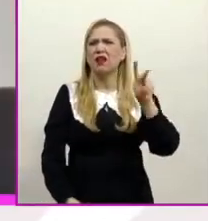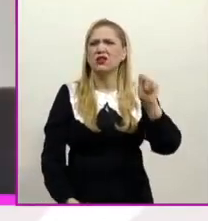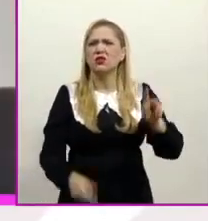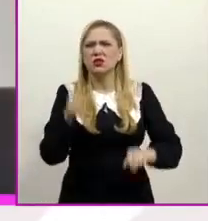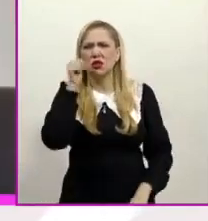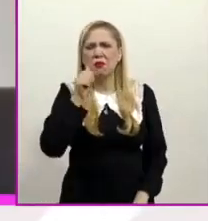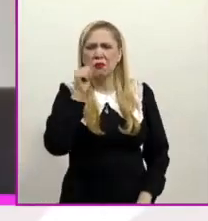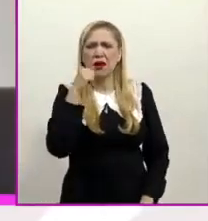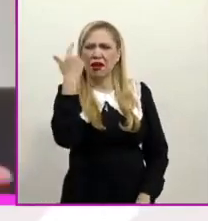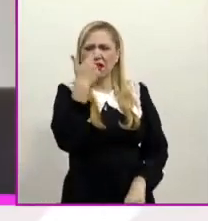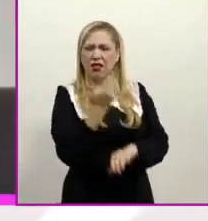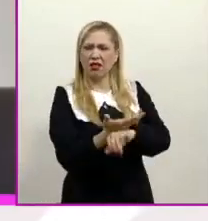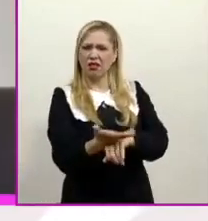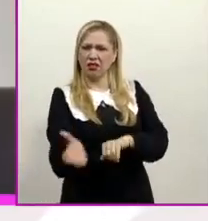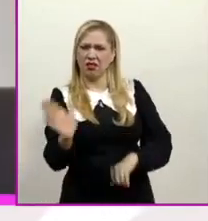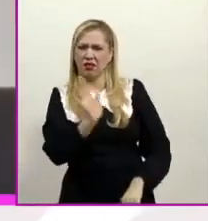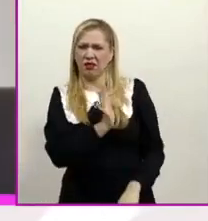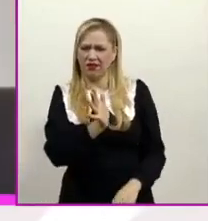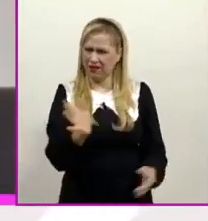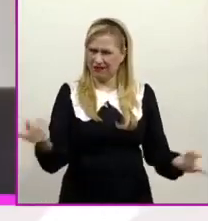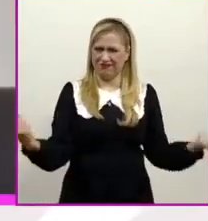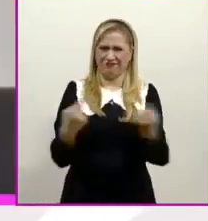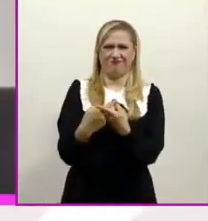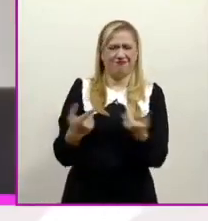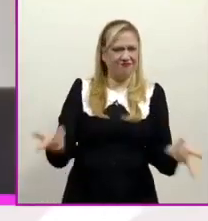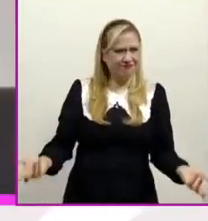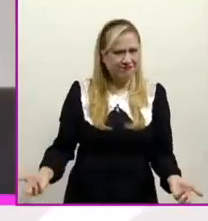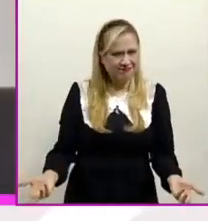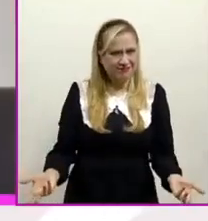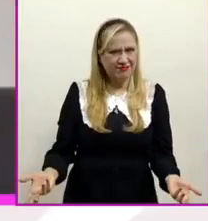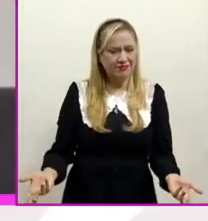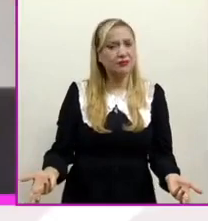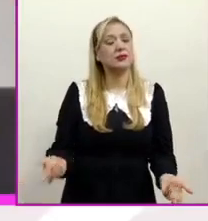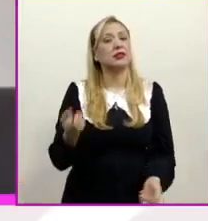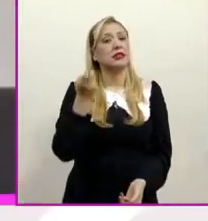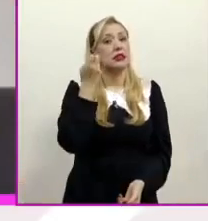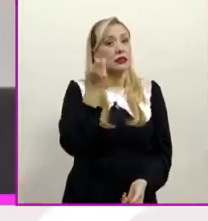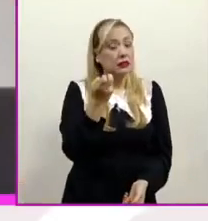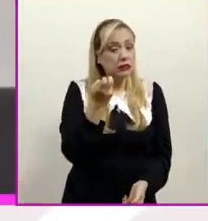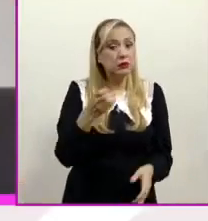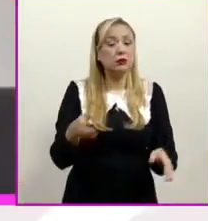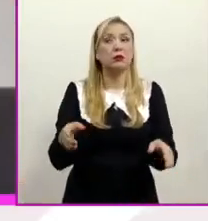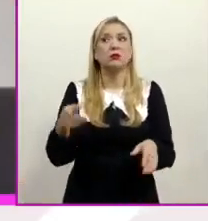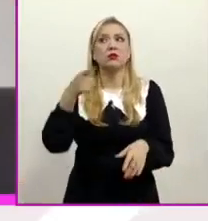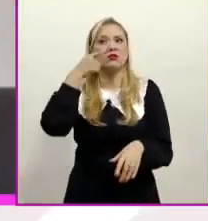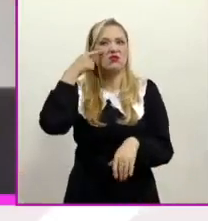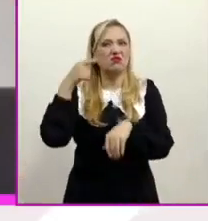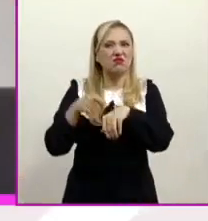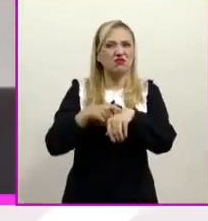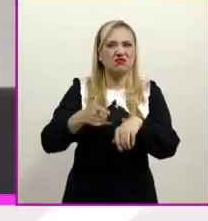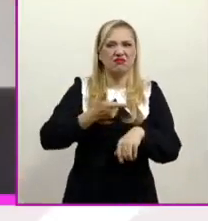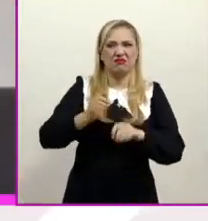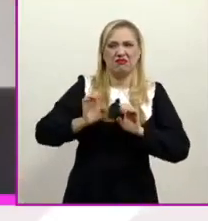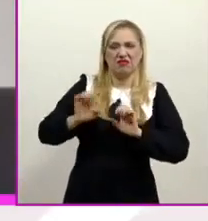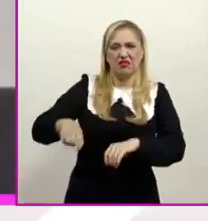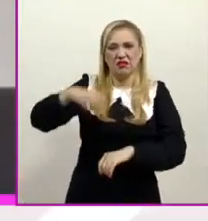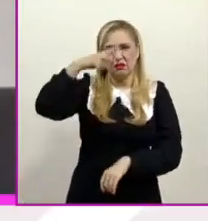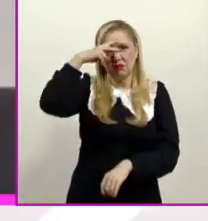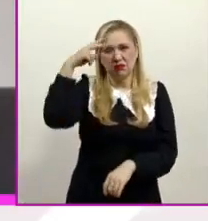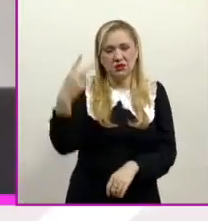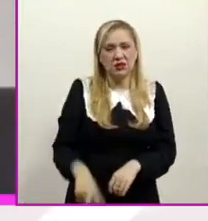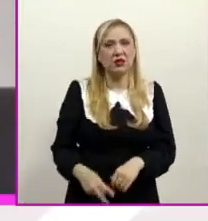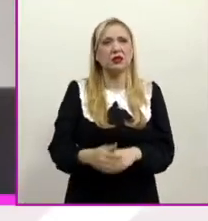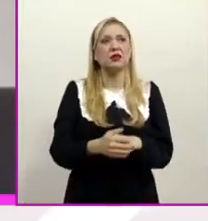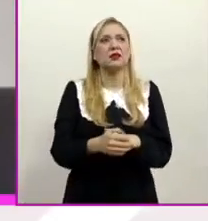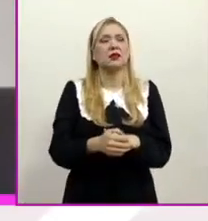es igual? Y esto nos habla mucho precisamente de cómo el racismo en México es un racismo